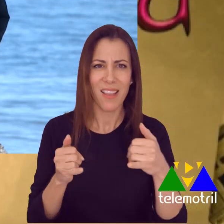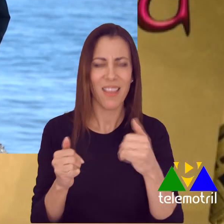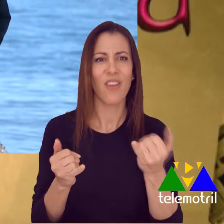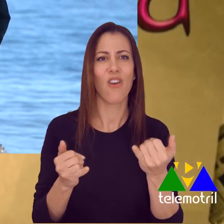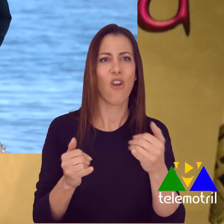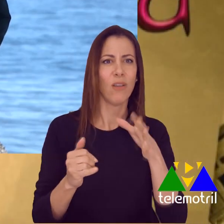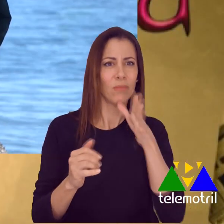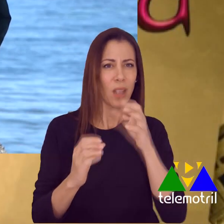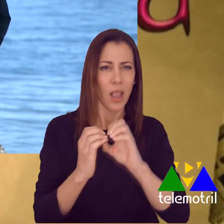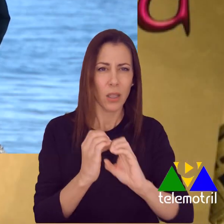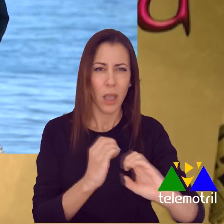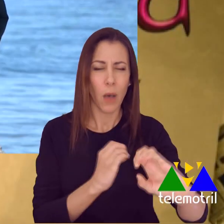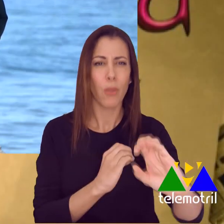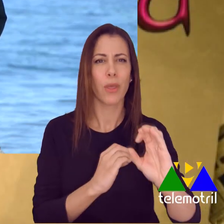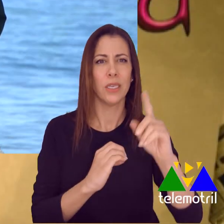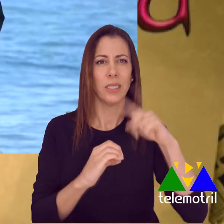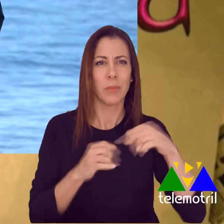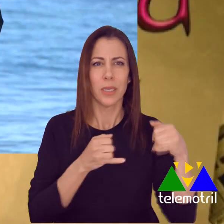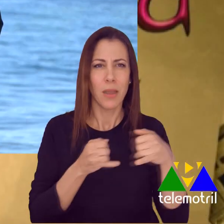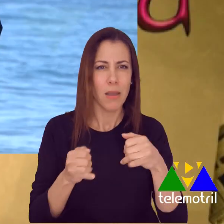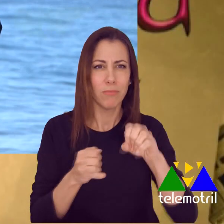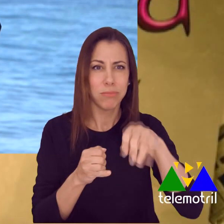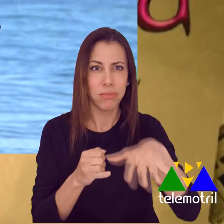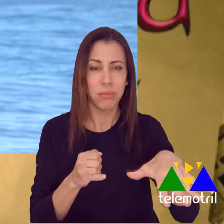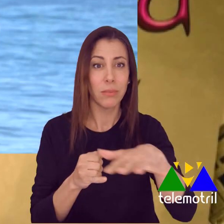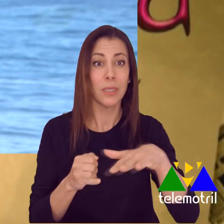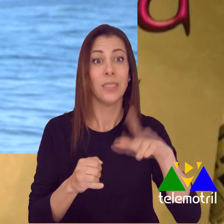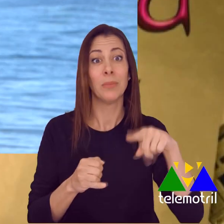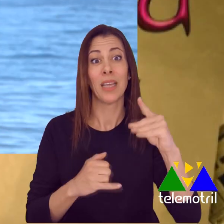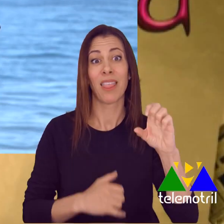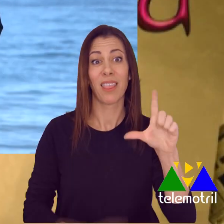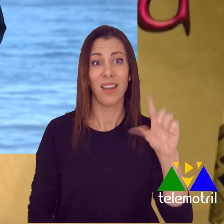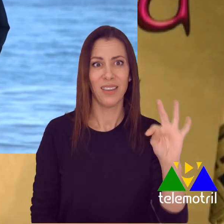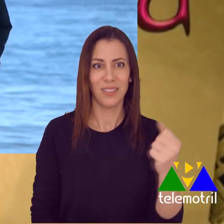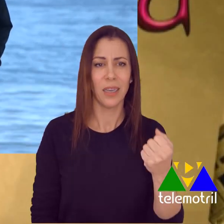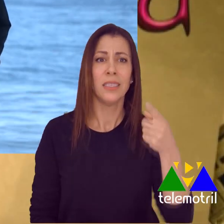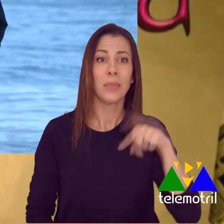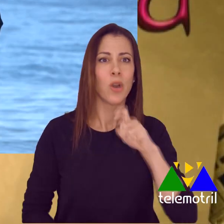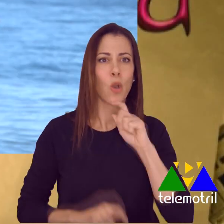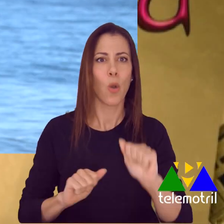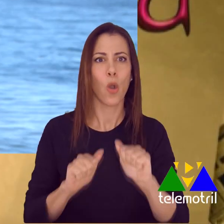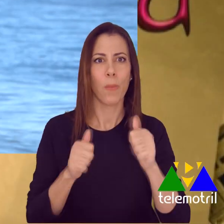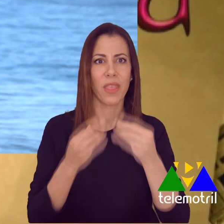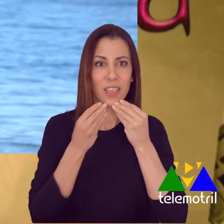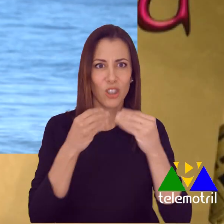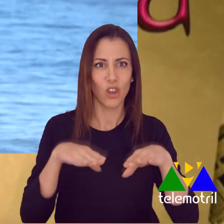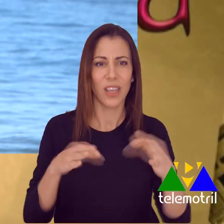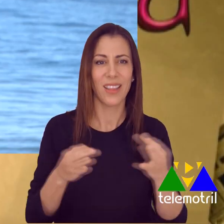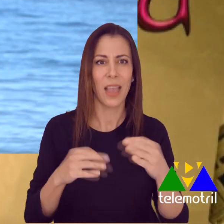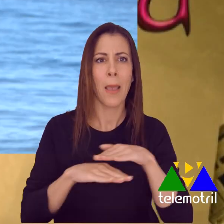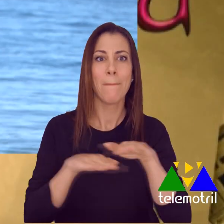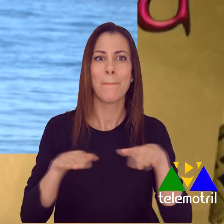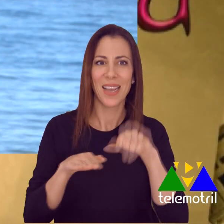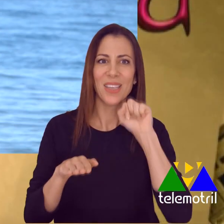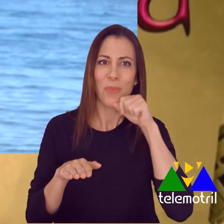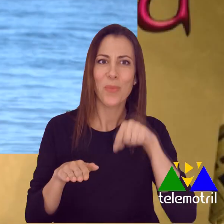los cauces, las desembocaduras, el delta y cómo comienza concretamente la historia precisamente de la playa de